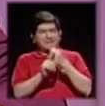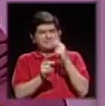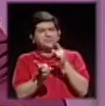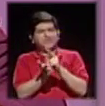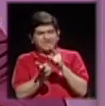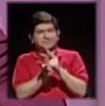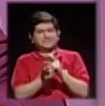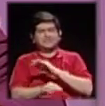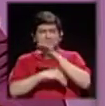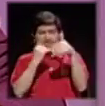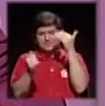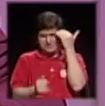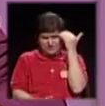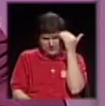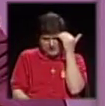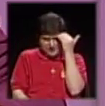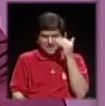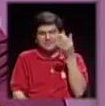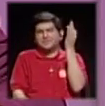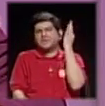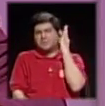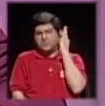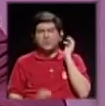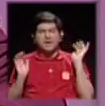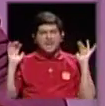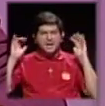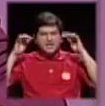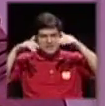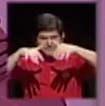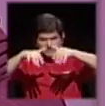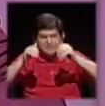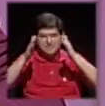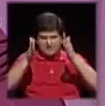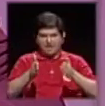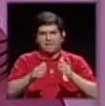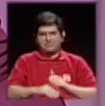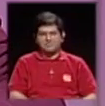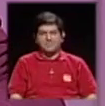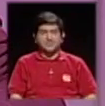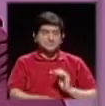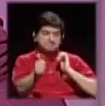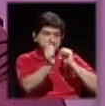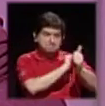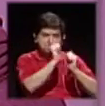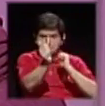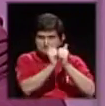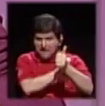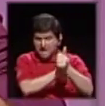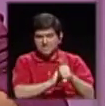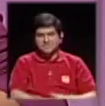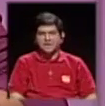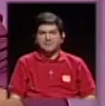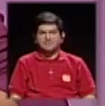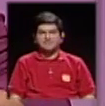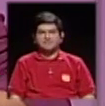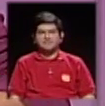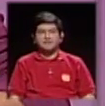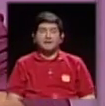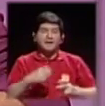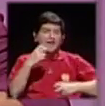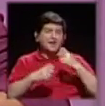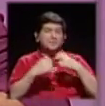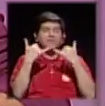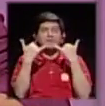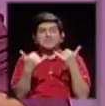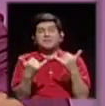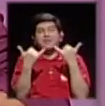sexual. Todos sabemos que las mujeres migrantes, incluso, que cruzan y que... O sea, el problema es que